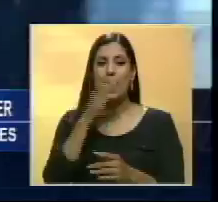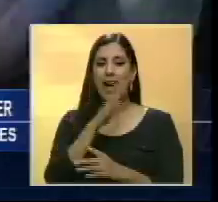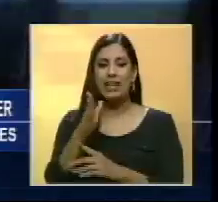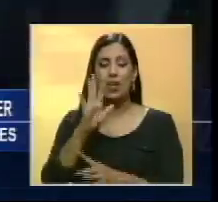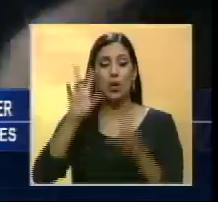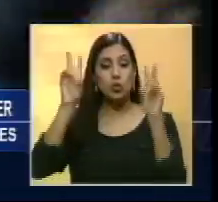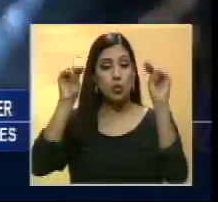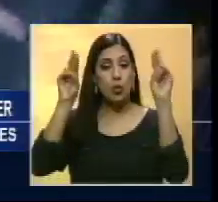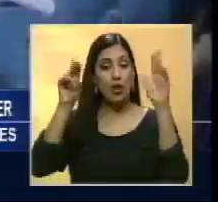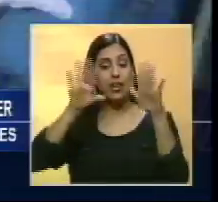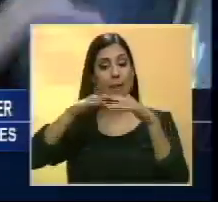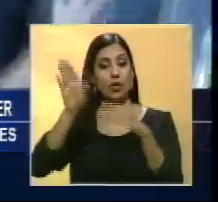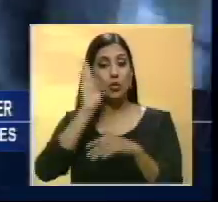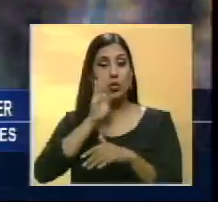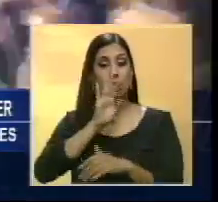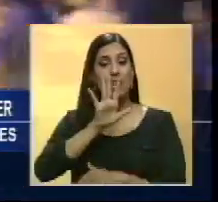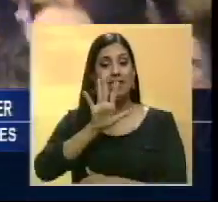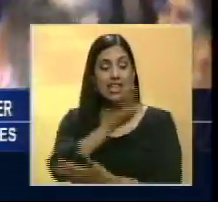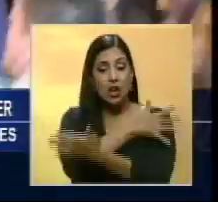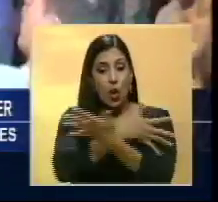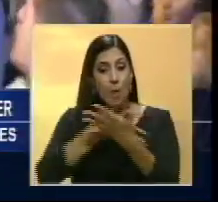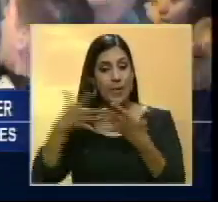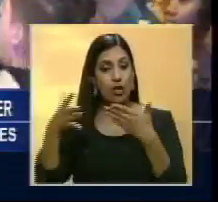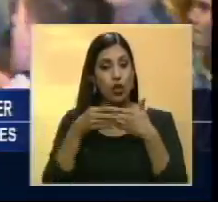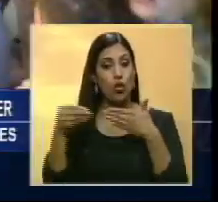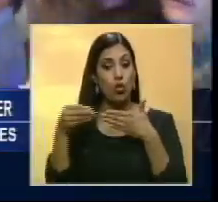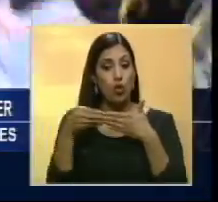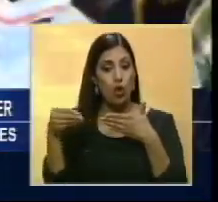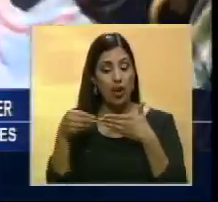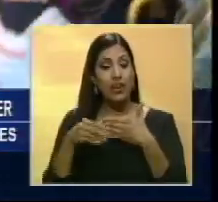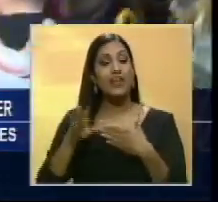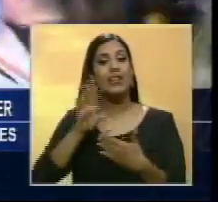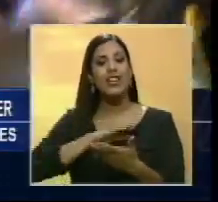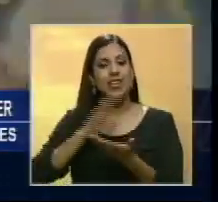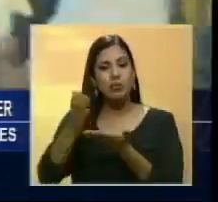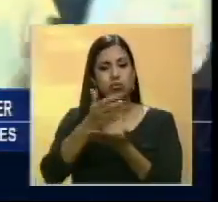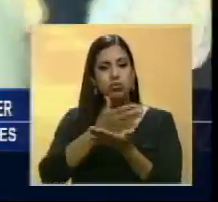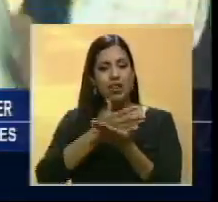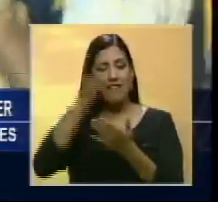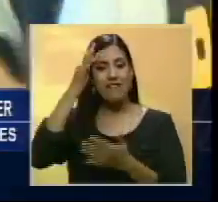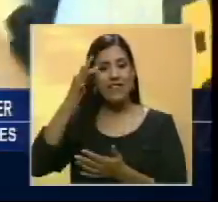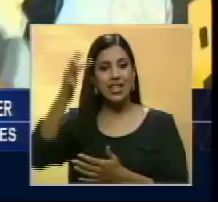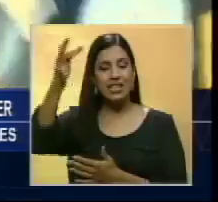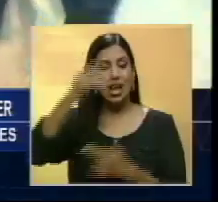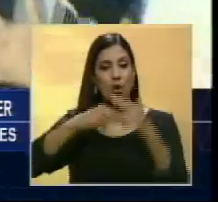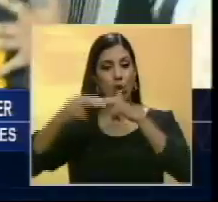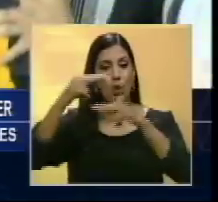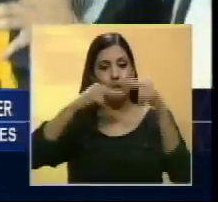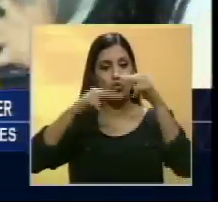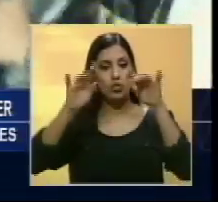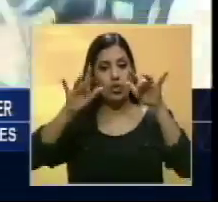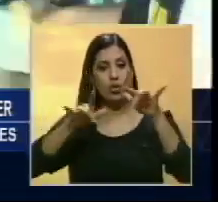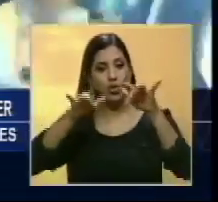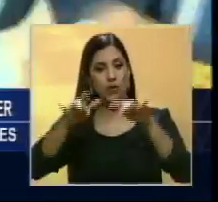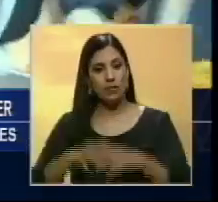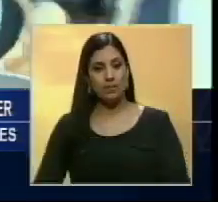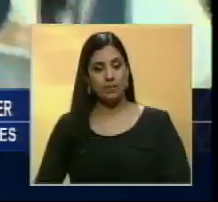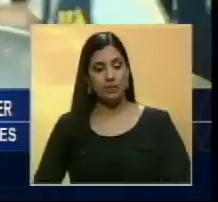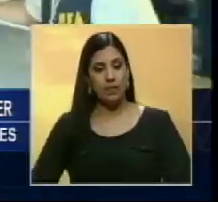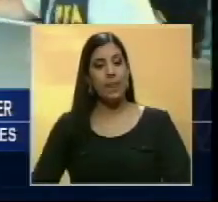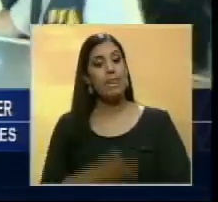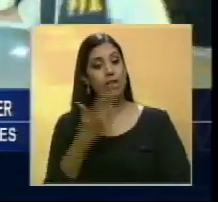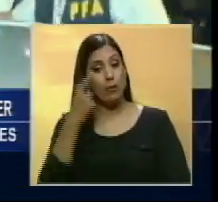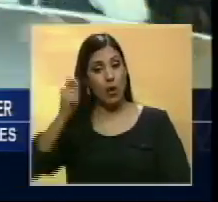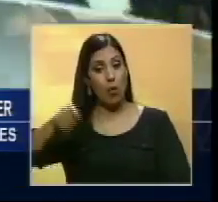por supuestamente haber blanqueado 5 millones de dólares provenientes de la evasión fiscal de la constructora Austral Construcciones.